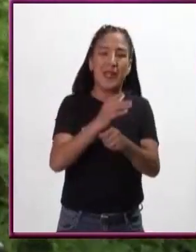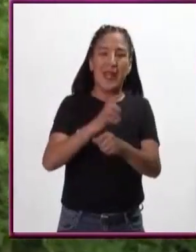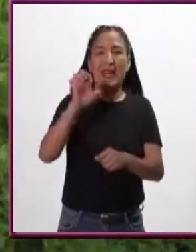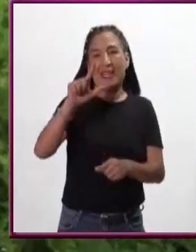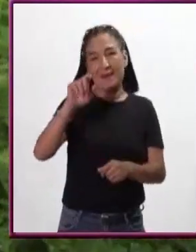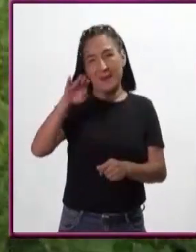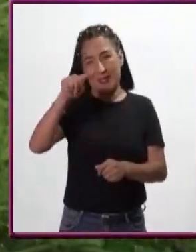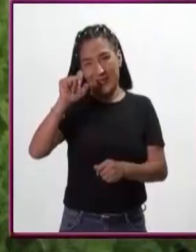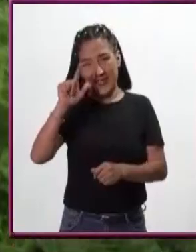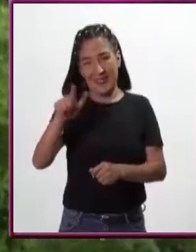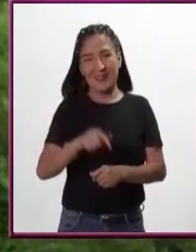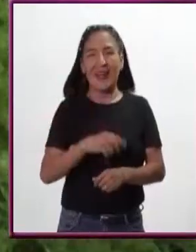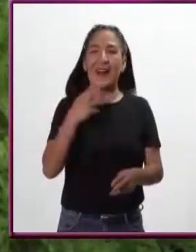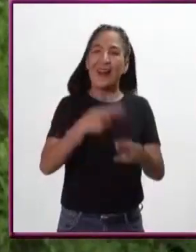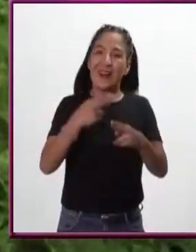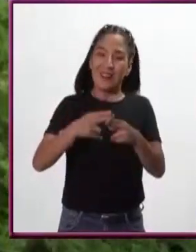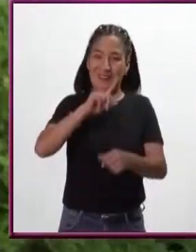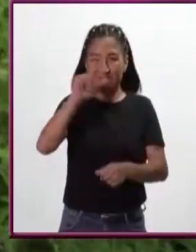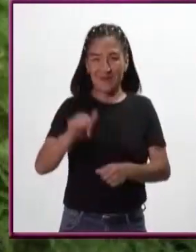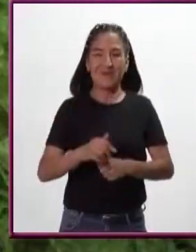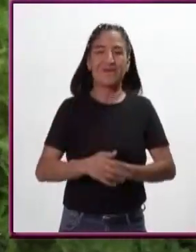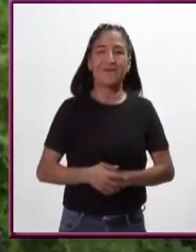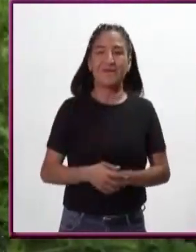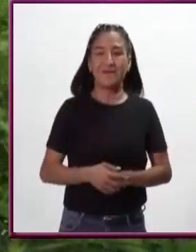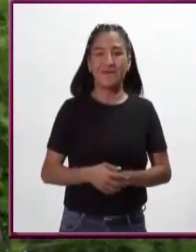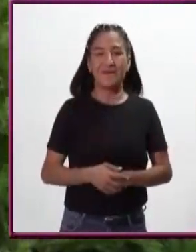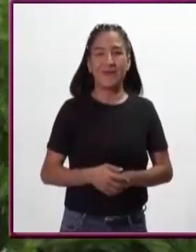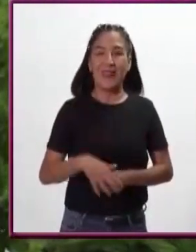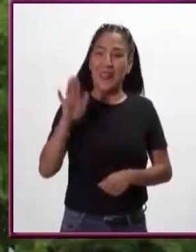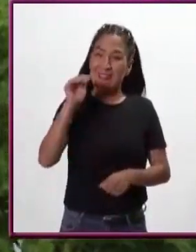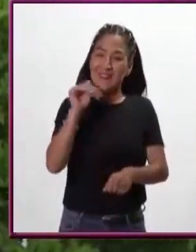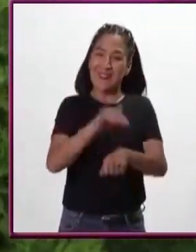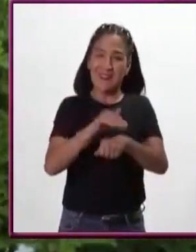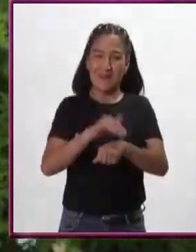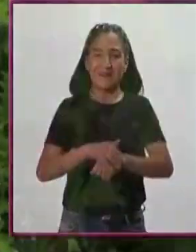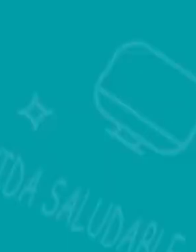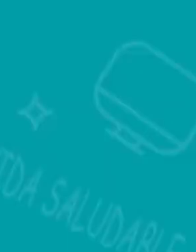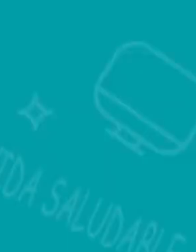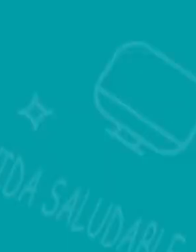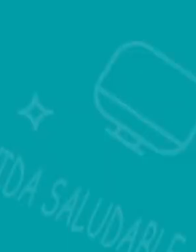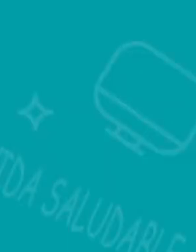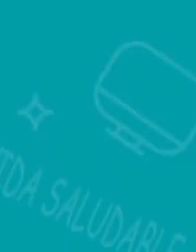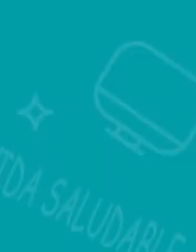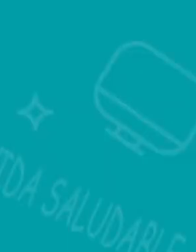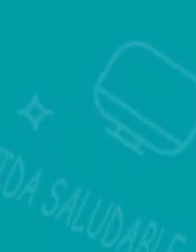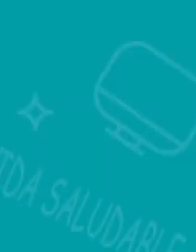de Elemental. Hasta Adiós. luego. Adiós, amigos.